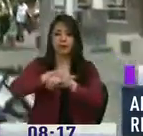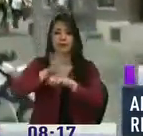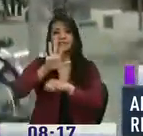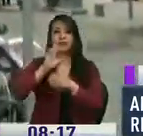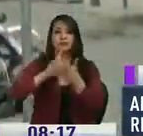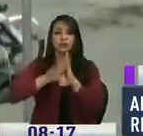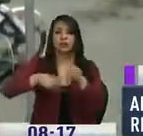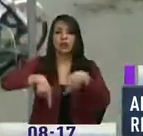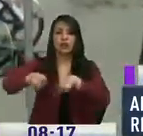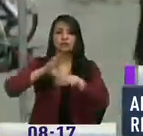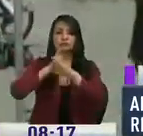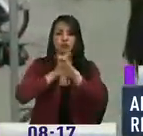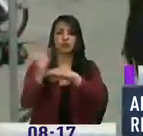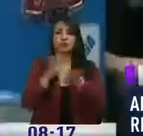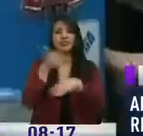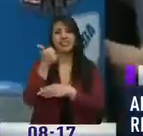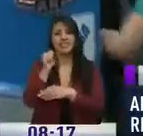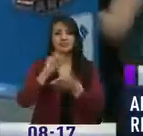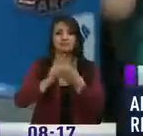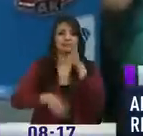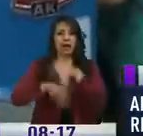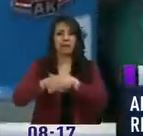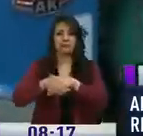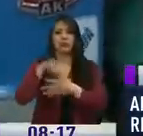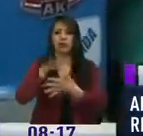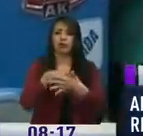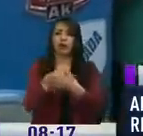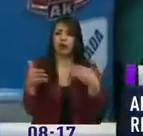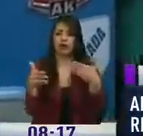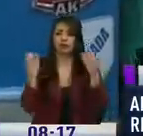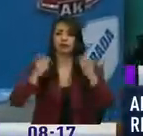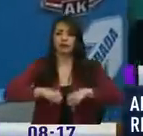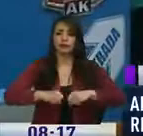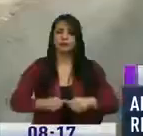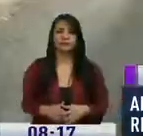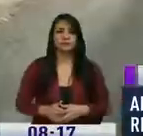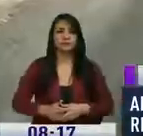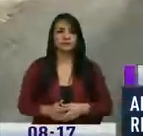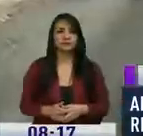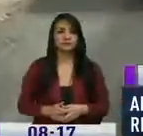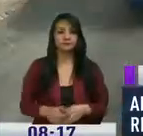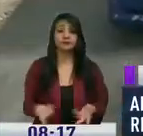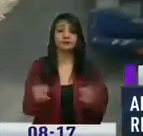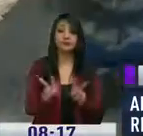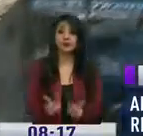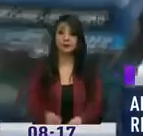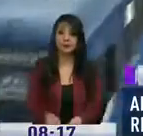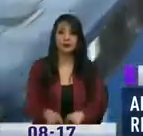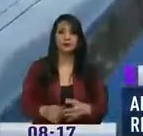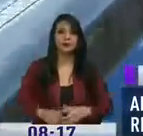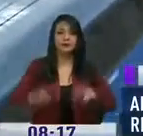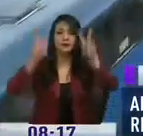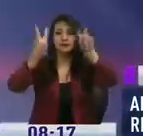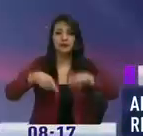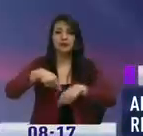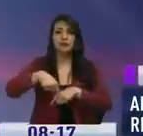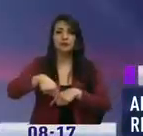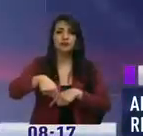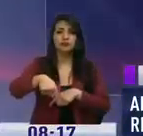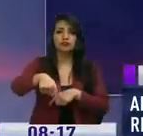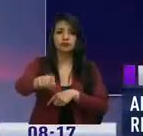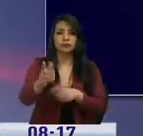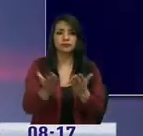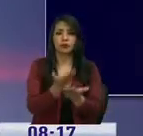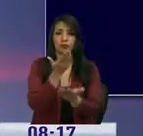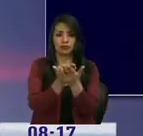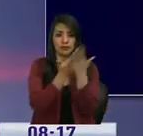5 minutos y 10 minutos como máximo en horarios con menos afluencia de personas. Además, con respecto a la velocidad promedio, se plantea